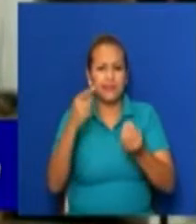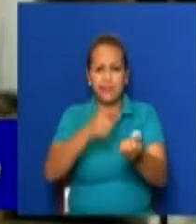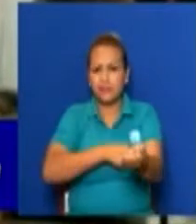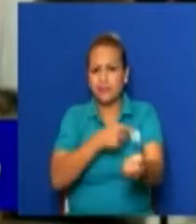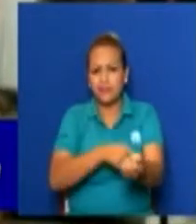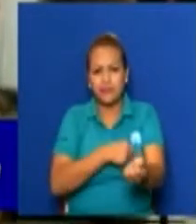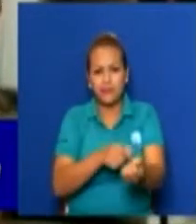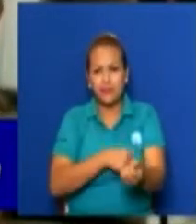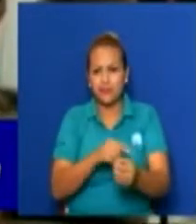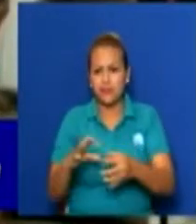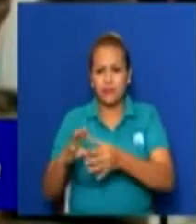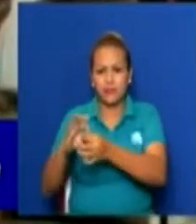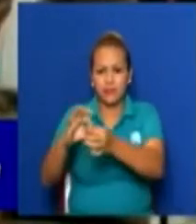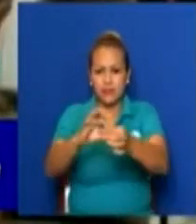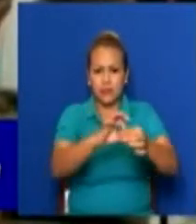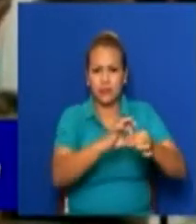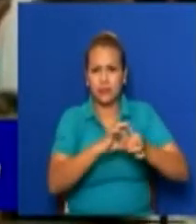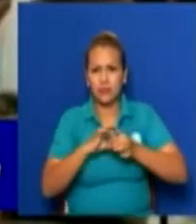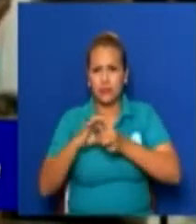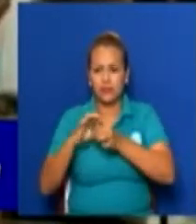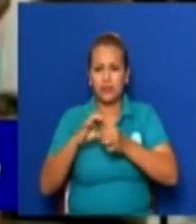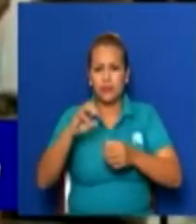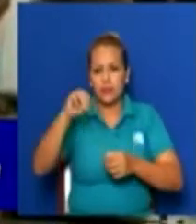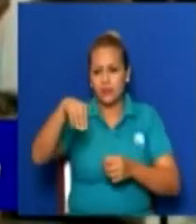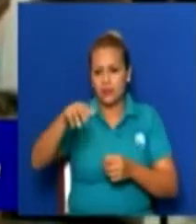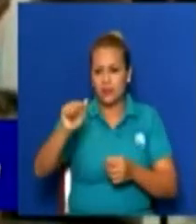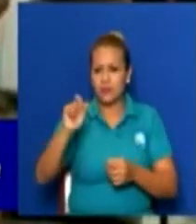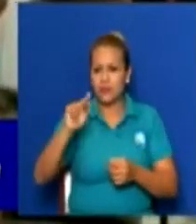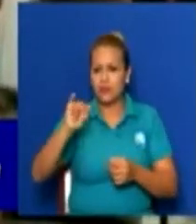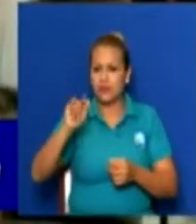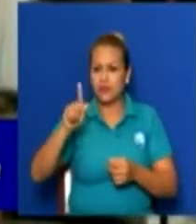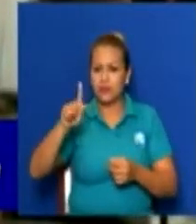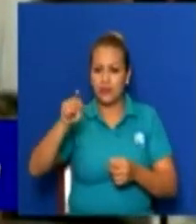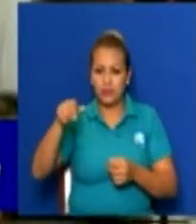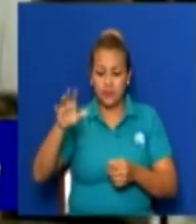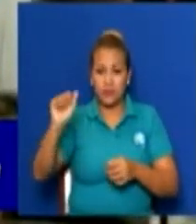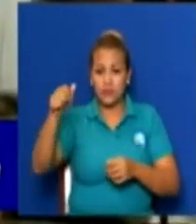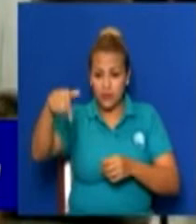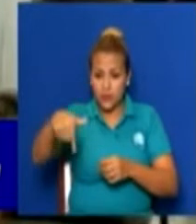luchado juntas con nosotros, Maritza es una de ellas. Y